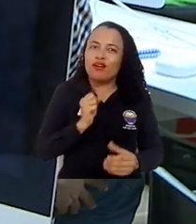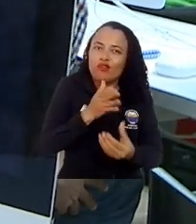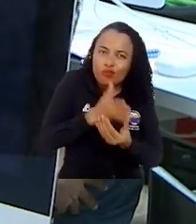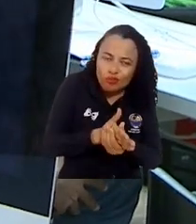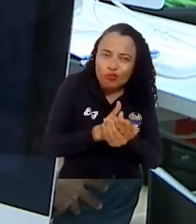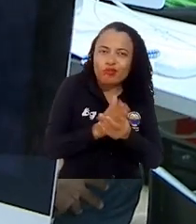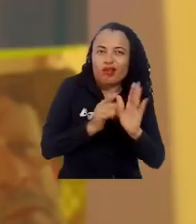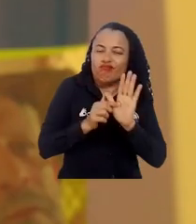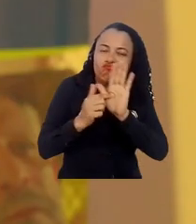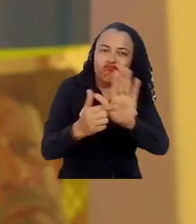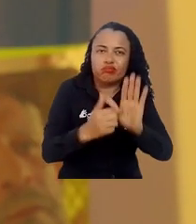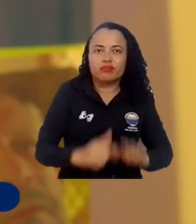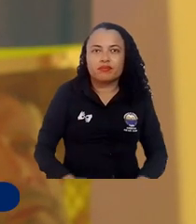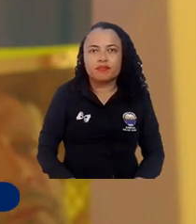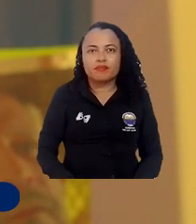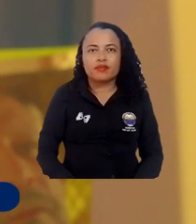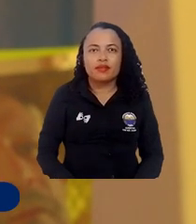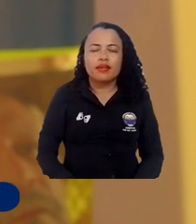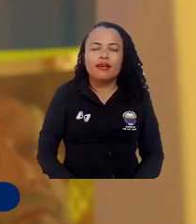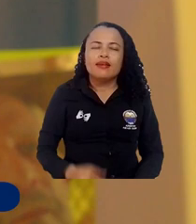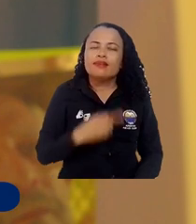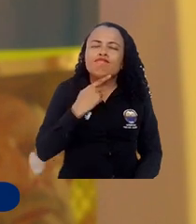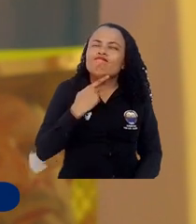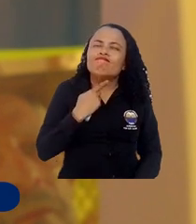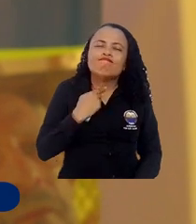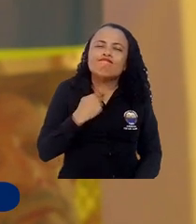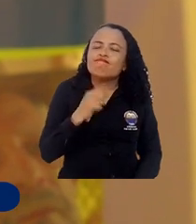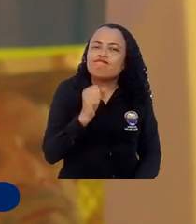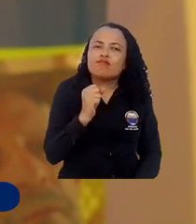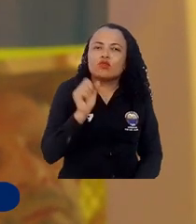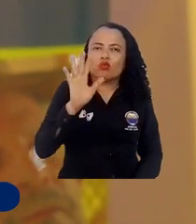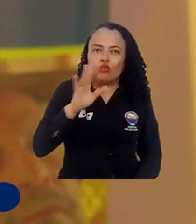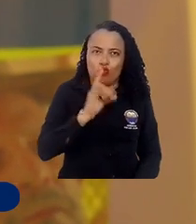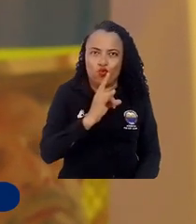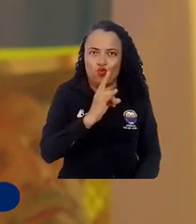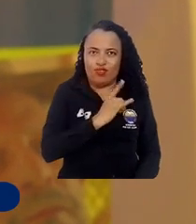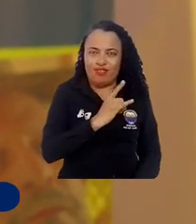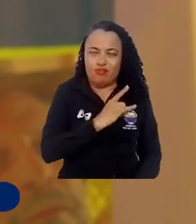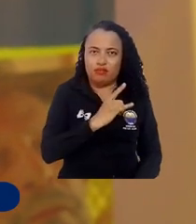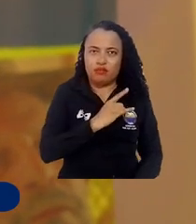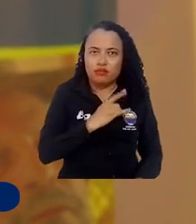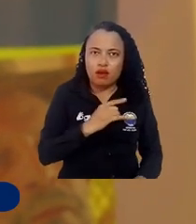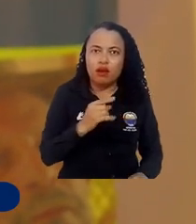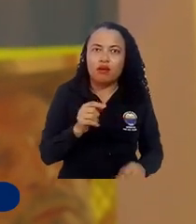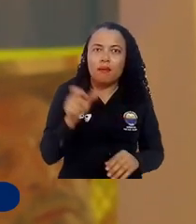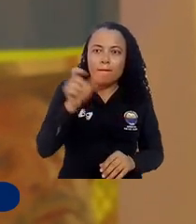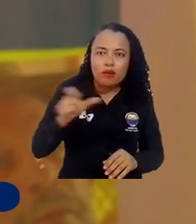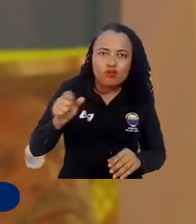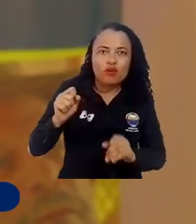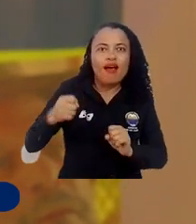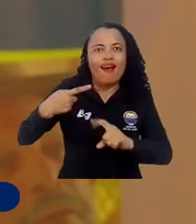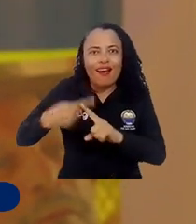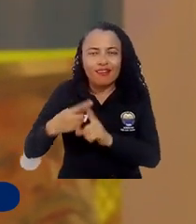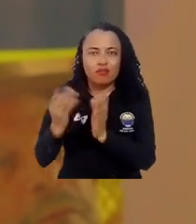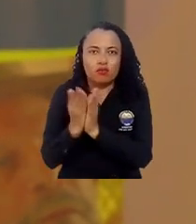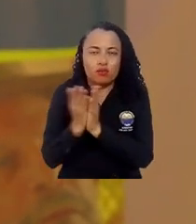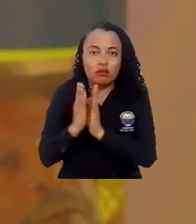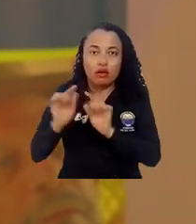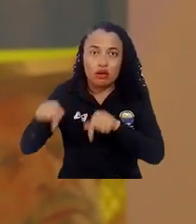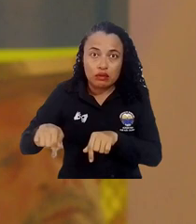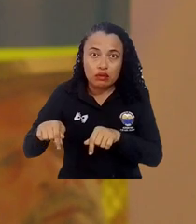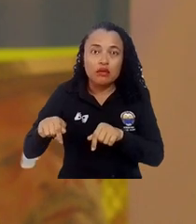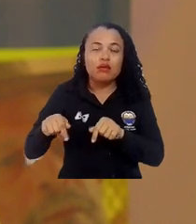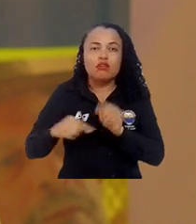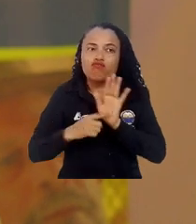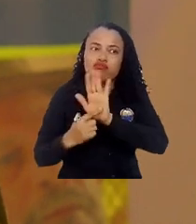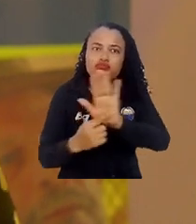películas, documentales. Y lo que más me gusta es la difusión que la UBA está dando a varios egresados, a varios